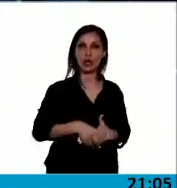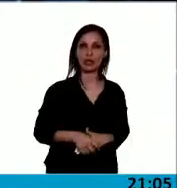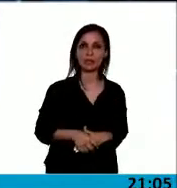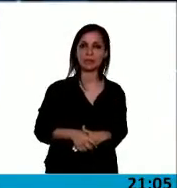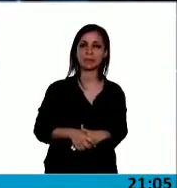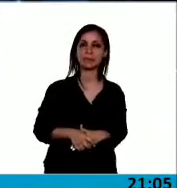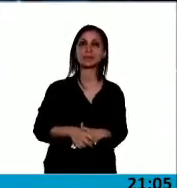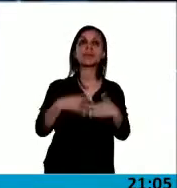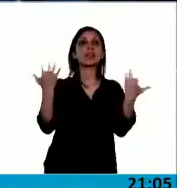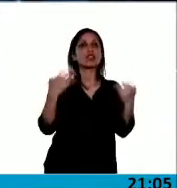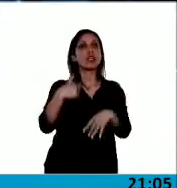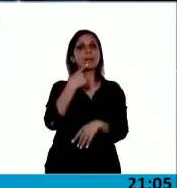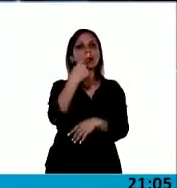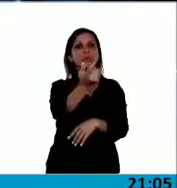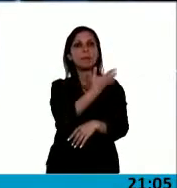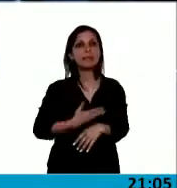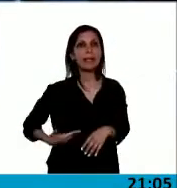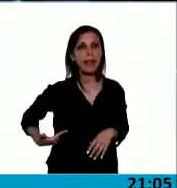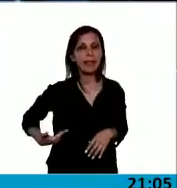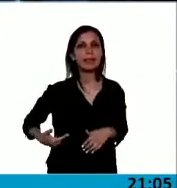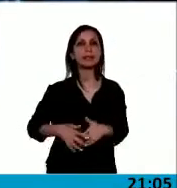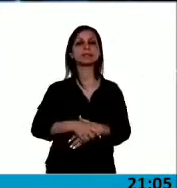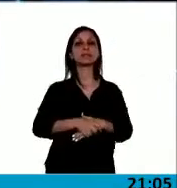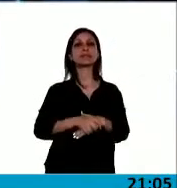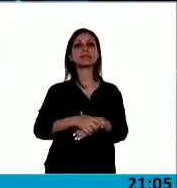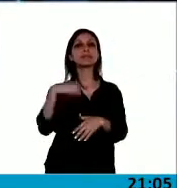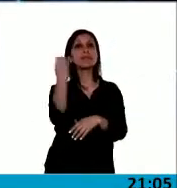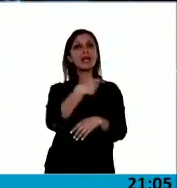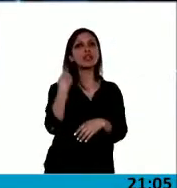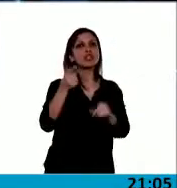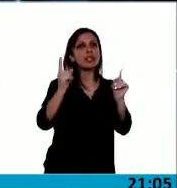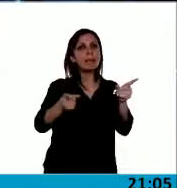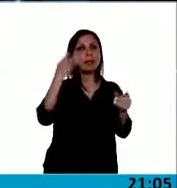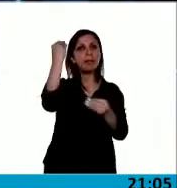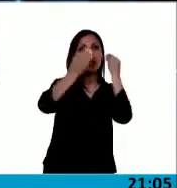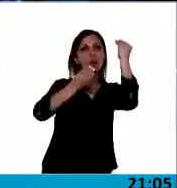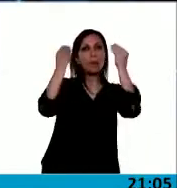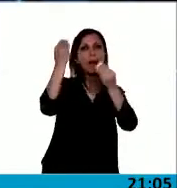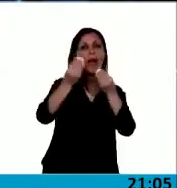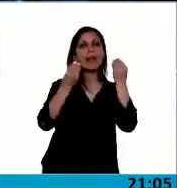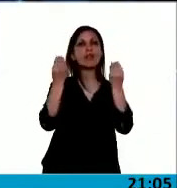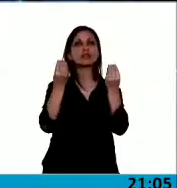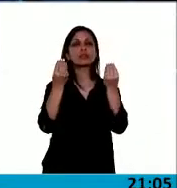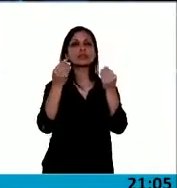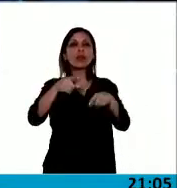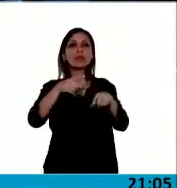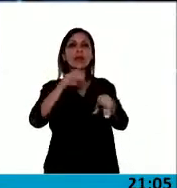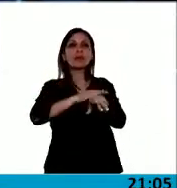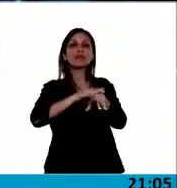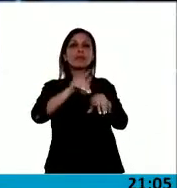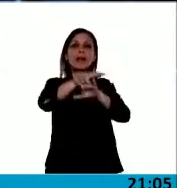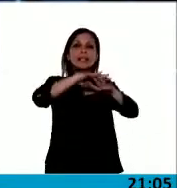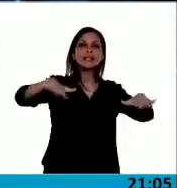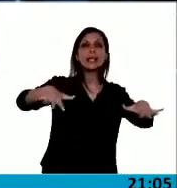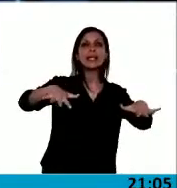Y señor presidente, a nosotros también nos preocupan lo que está pasando con los pibes que no